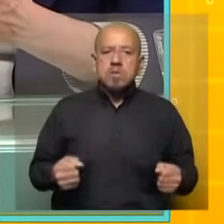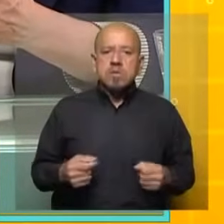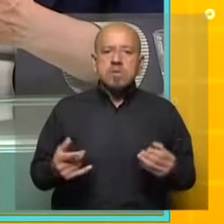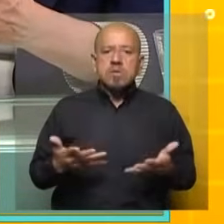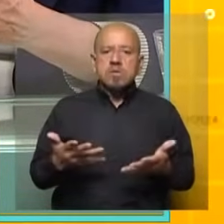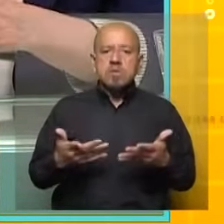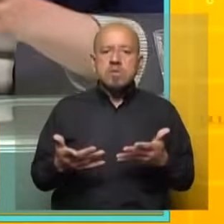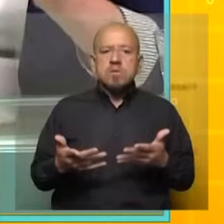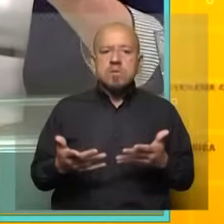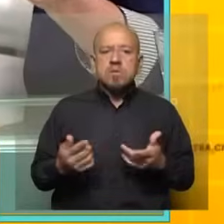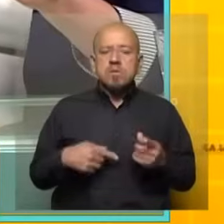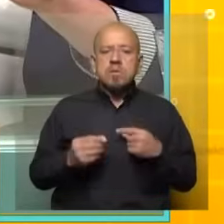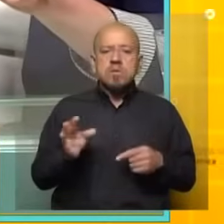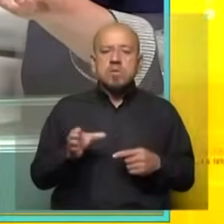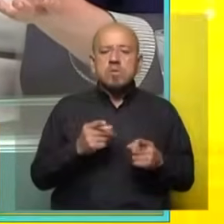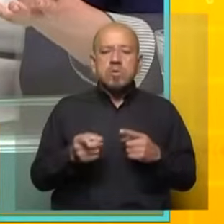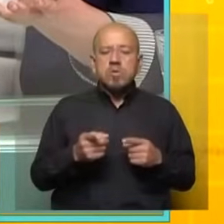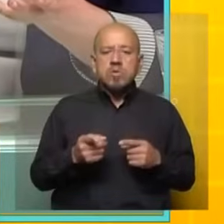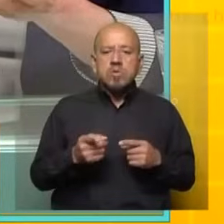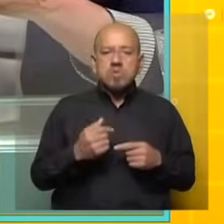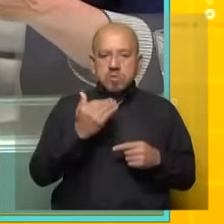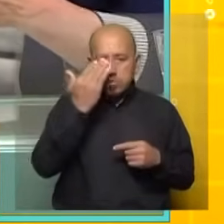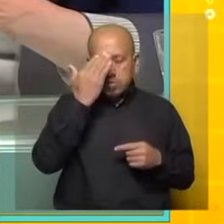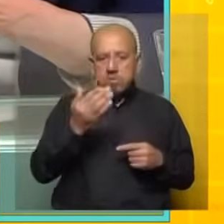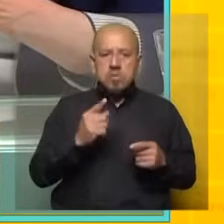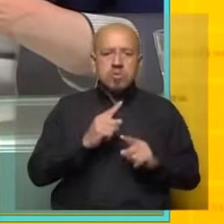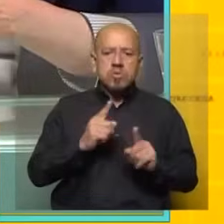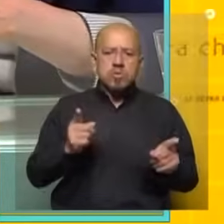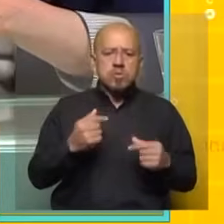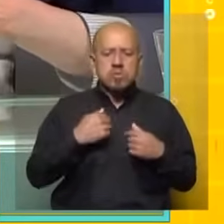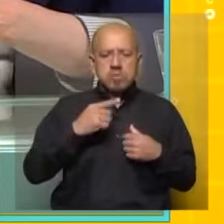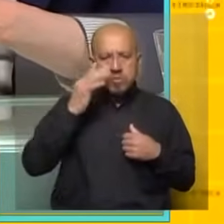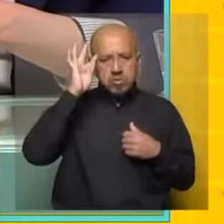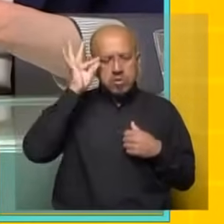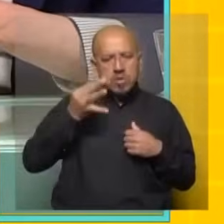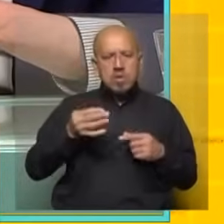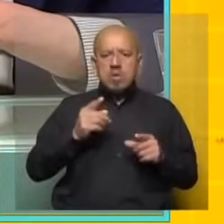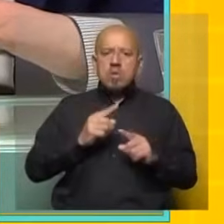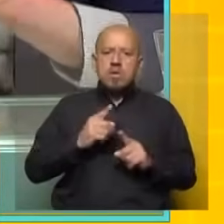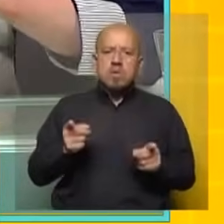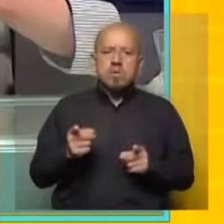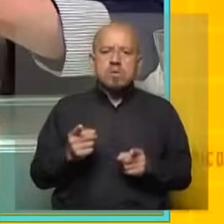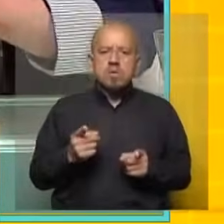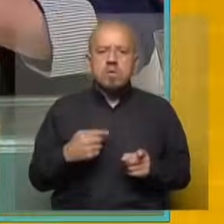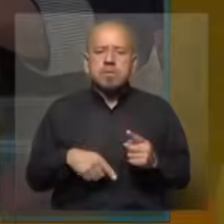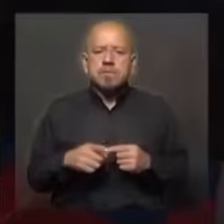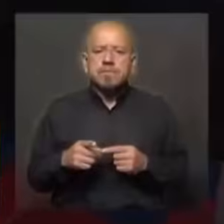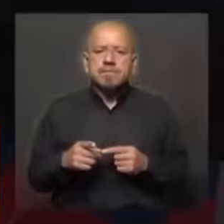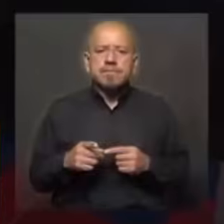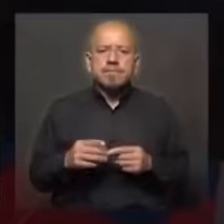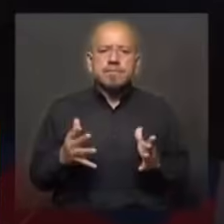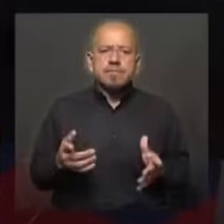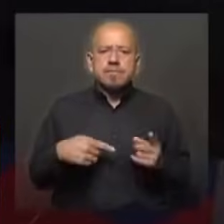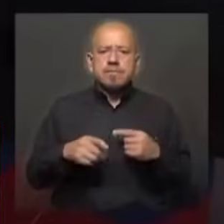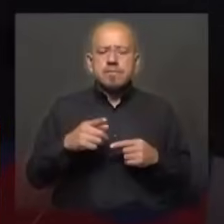manos de todos los Frente Amplistas. Yo no creo que la unidad sea una decisión o esté en manos ni